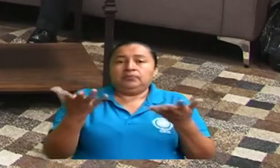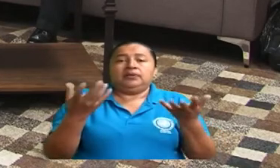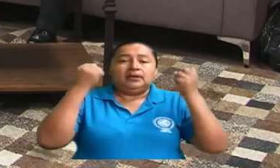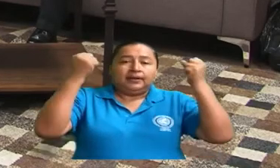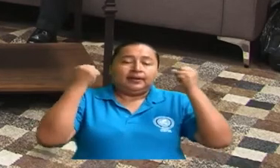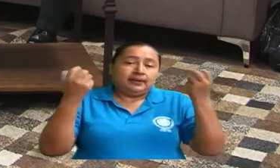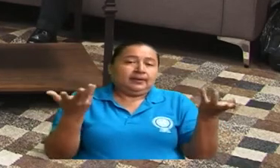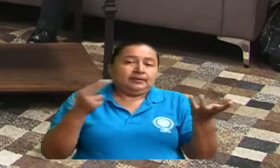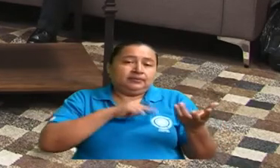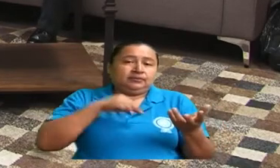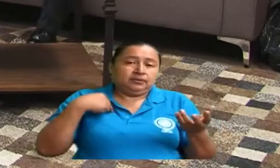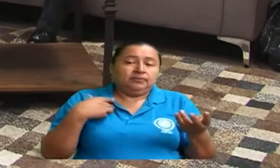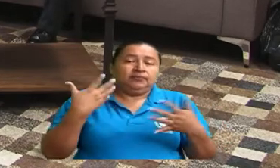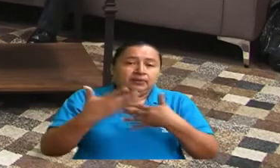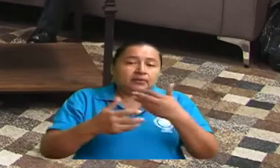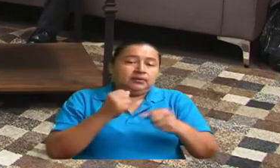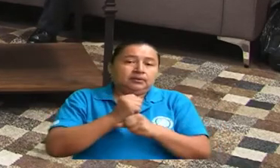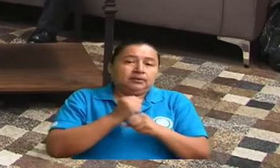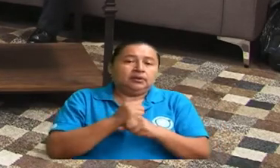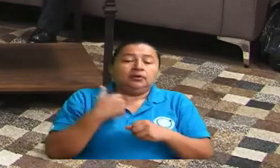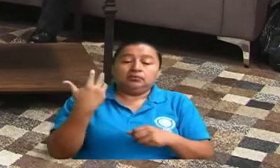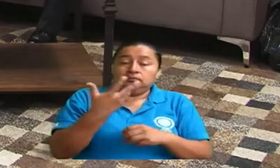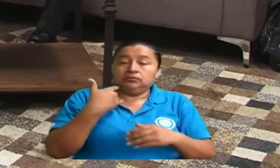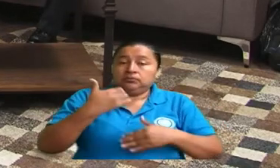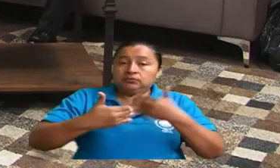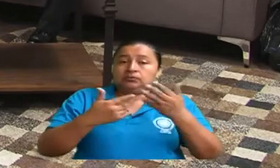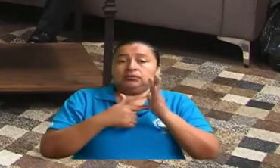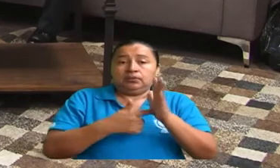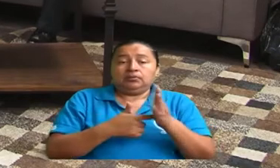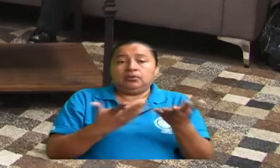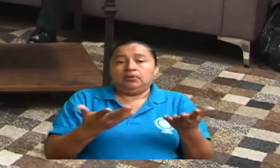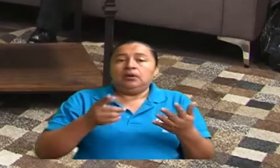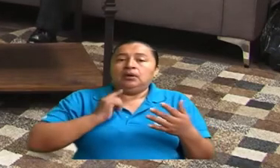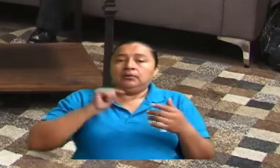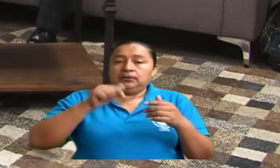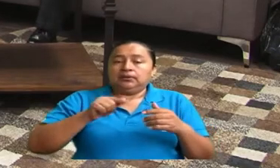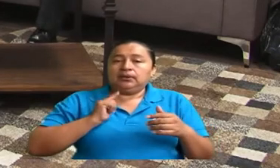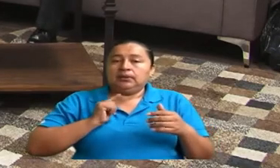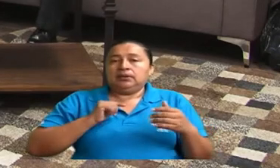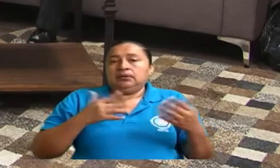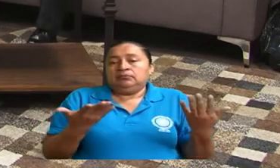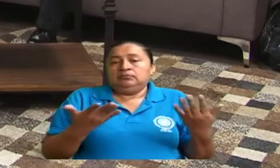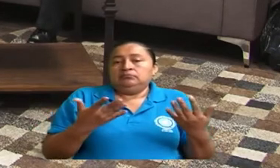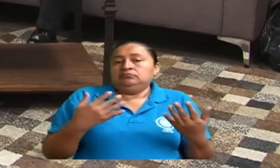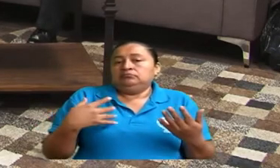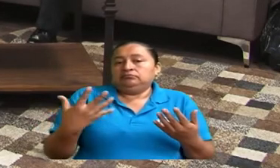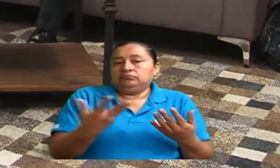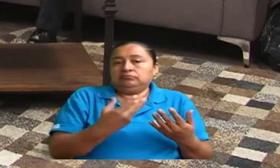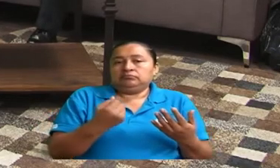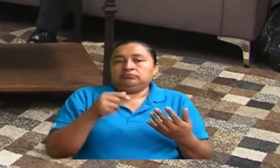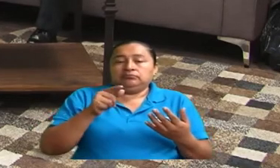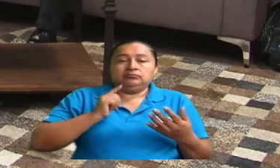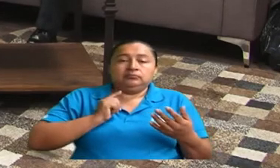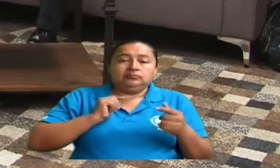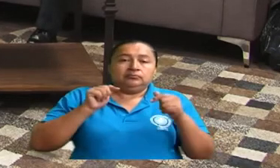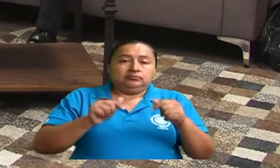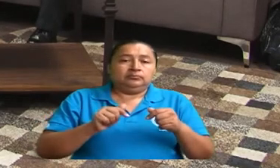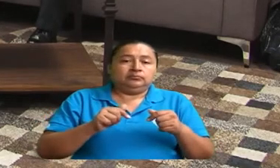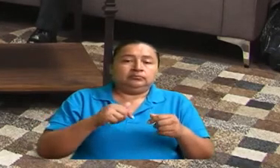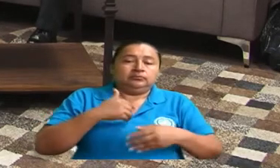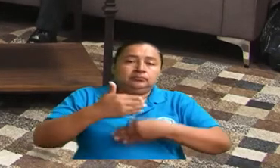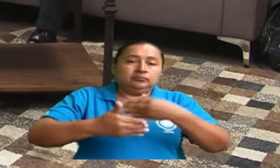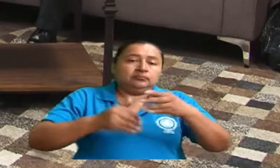para nosotros. Entonces, son procesos. Por ejemplo, aquí tenés, ¿verdad?, que tenemos aquí